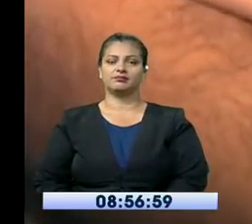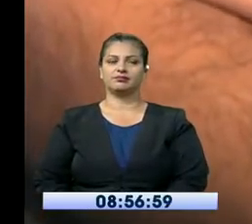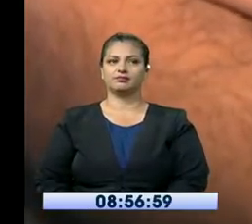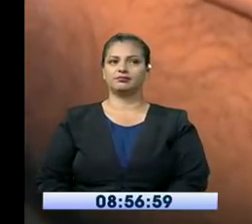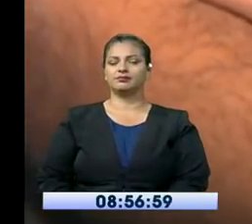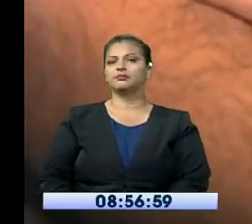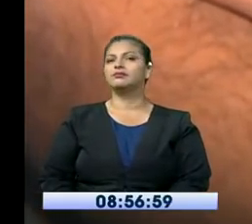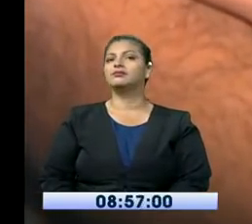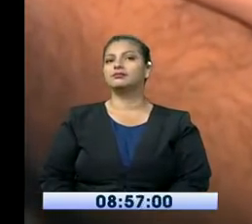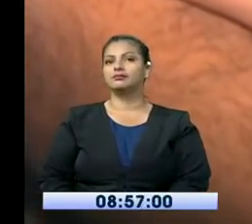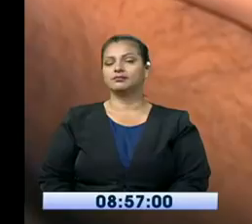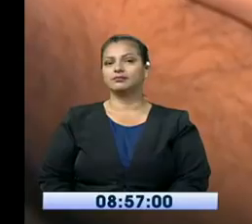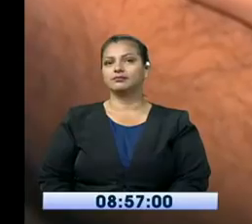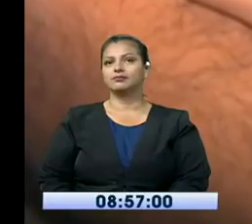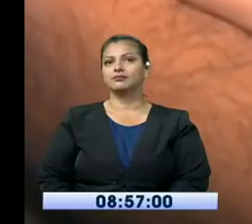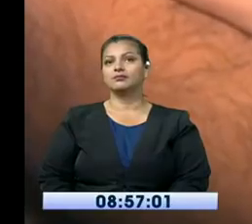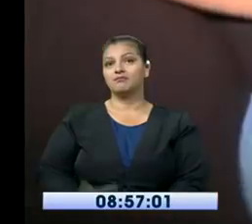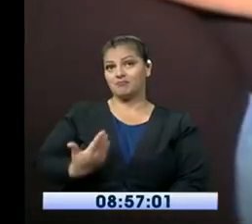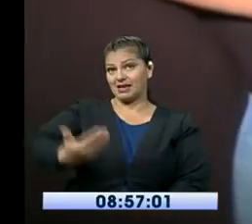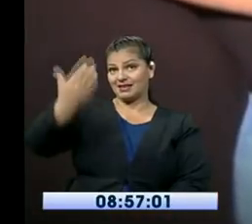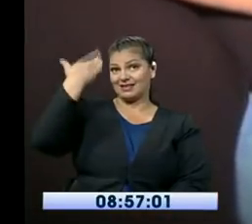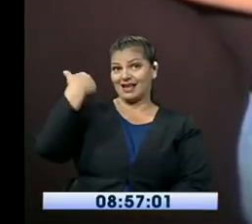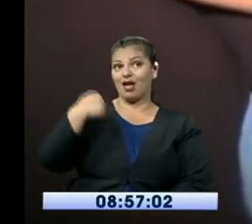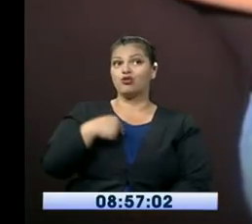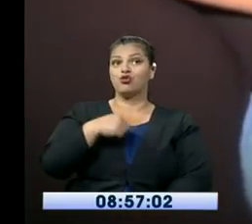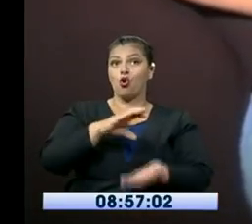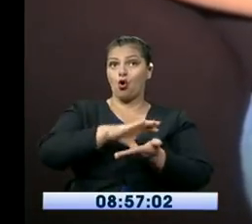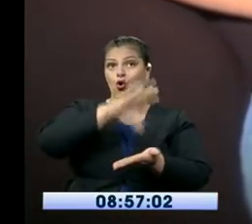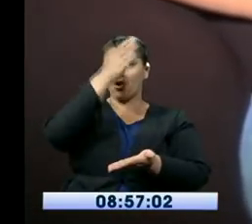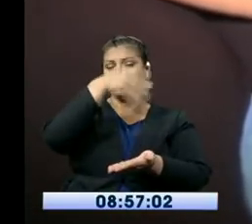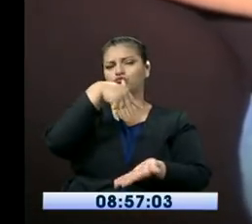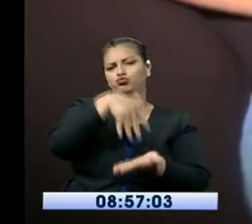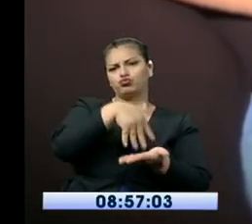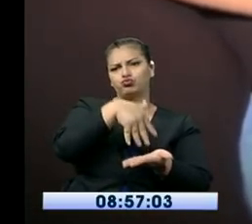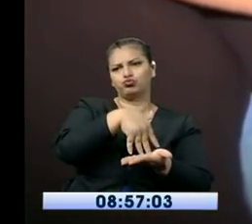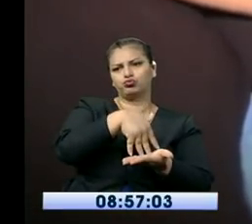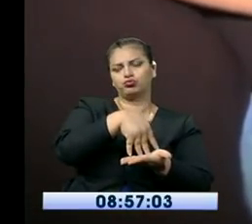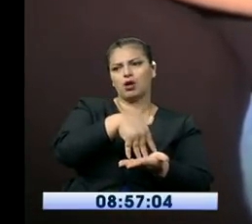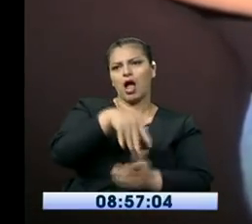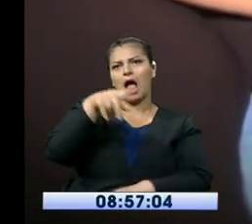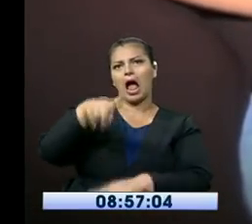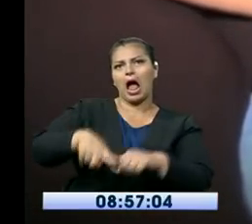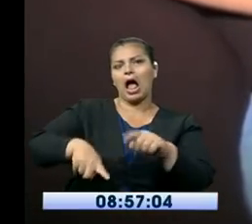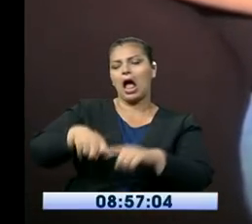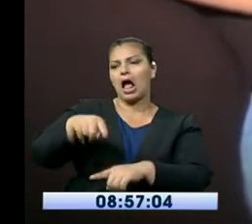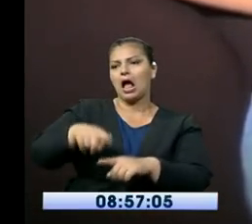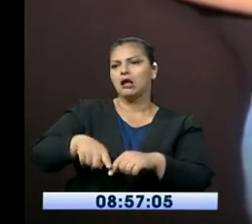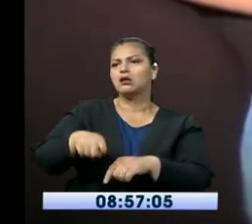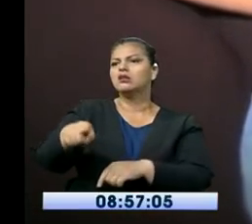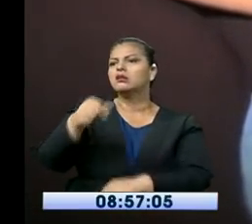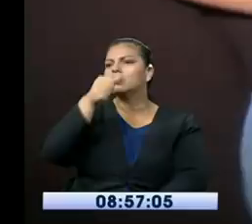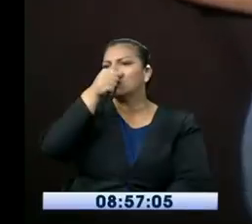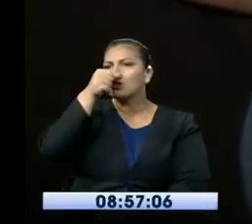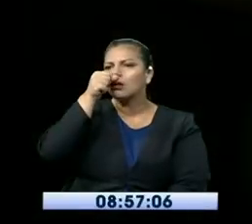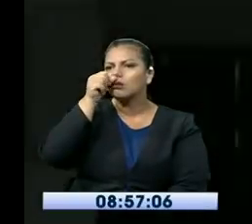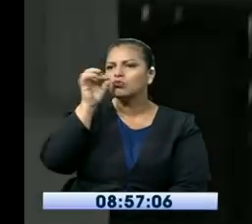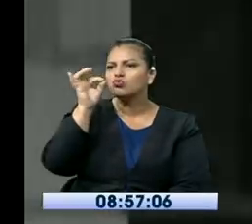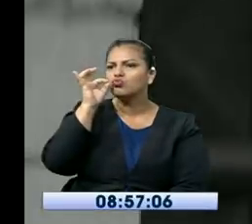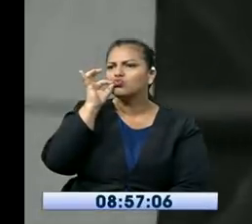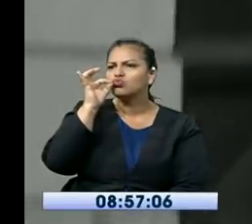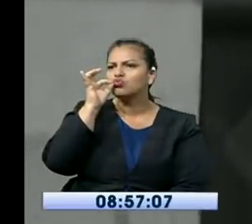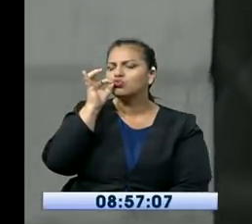cuando fui a estudiar al colegio era agresivo a veces un plus cuando lo tengo encadenado el marzo la mano